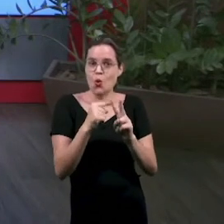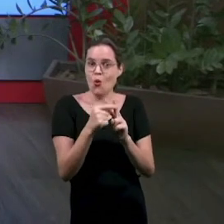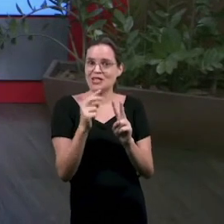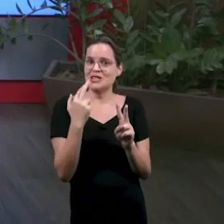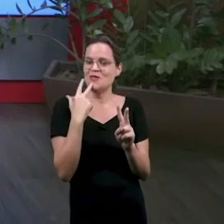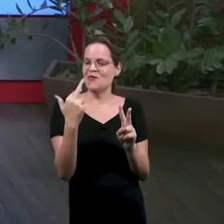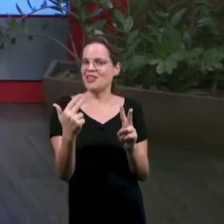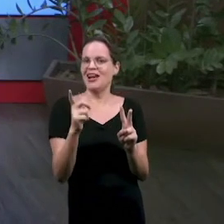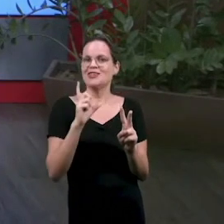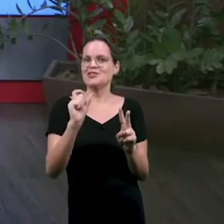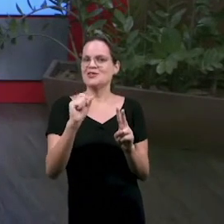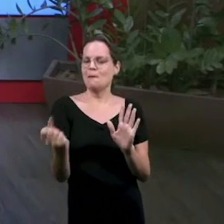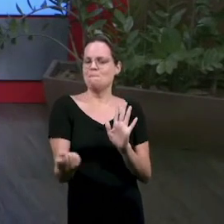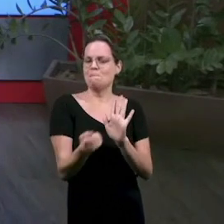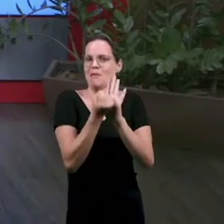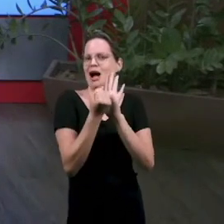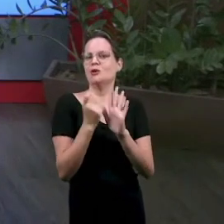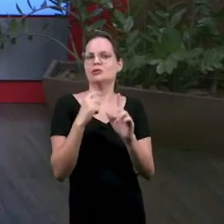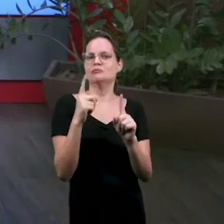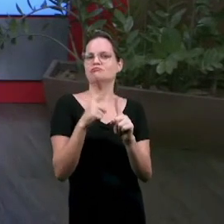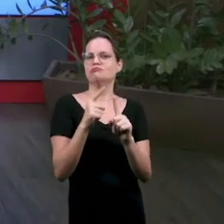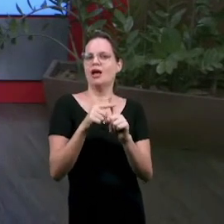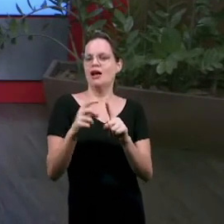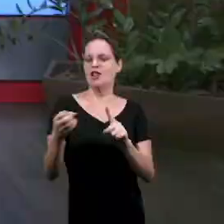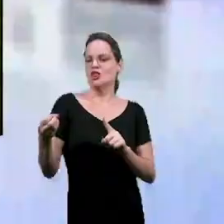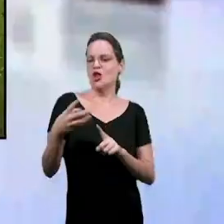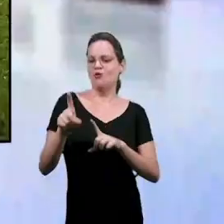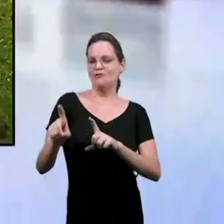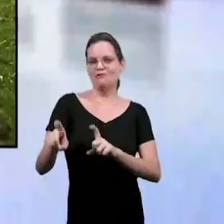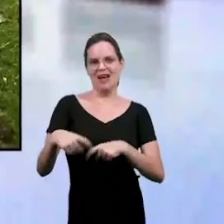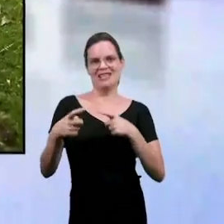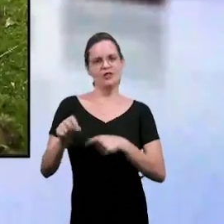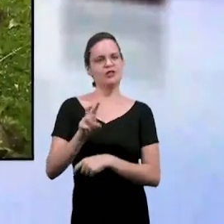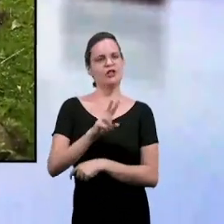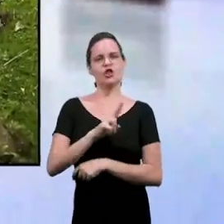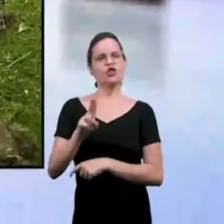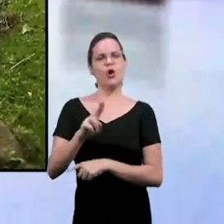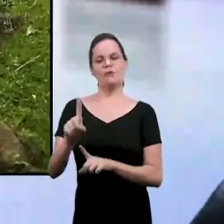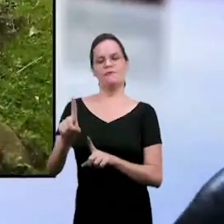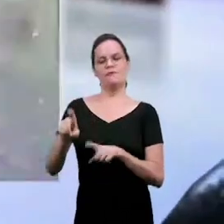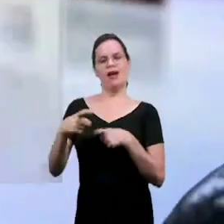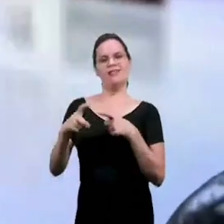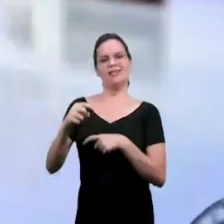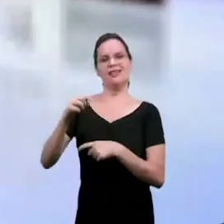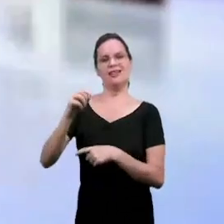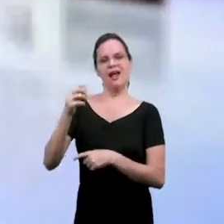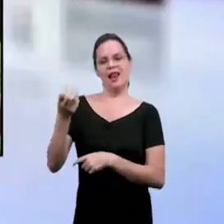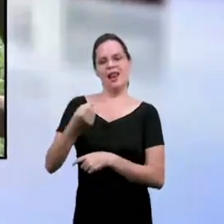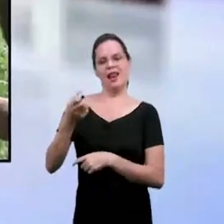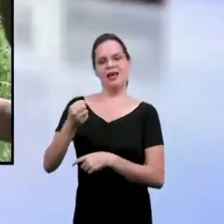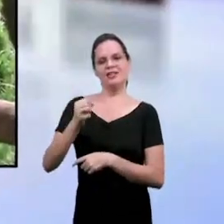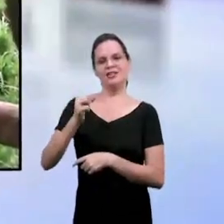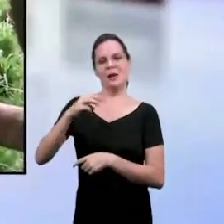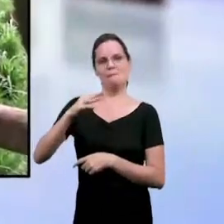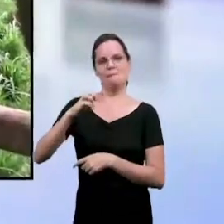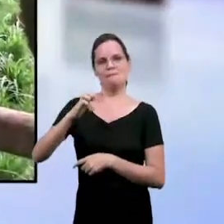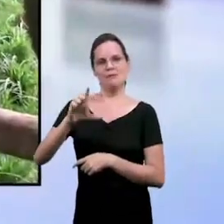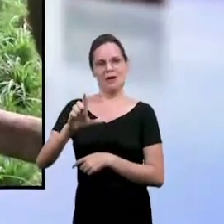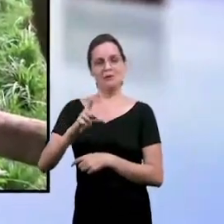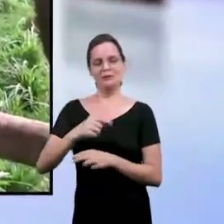diferente. Dos novedades entre ellos marcaron el año de Manaim. La nueva haciendita llamada